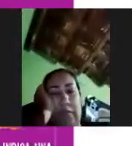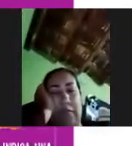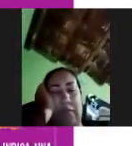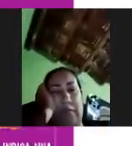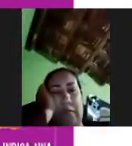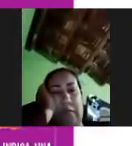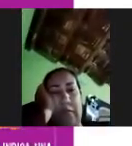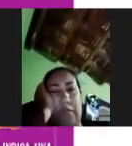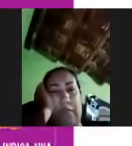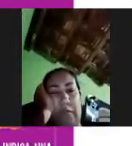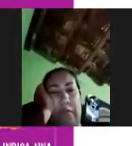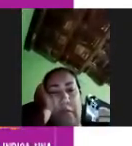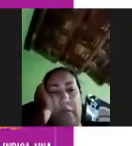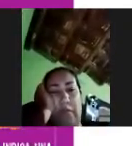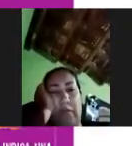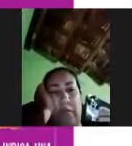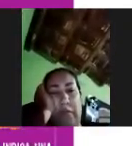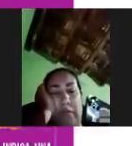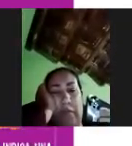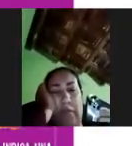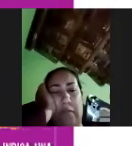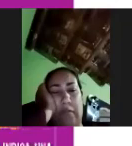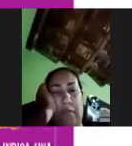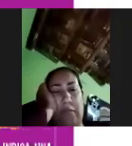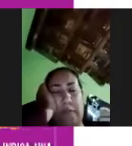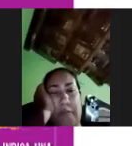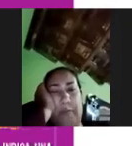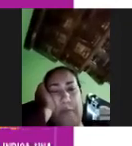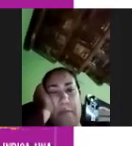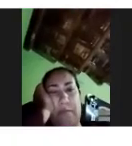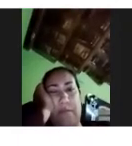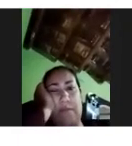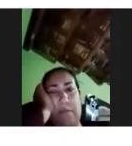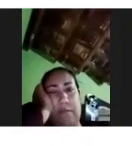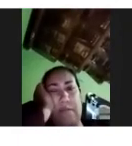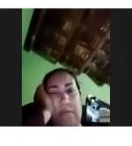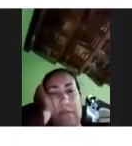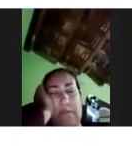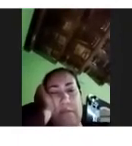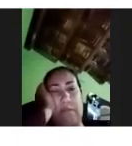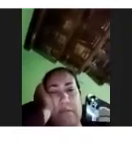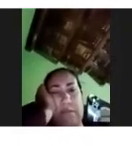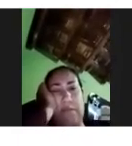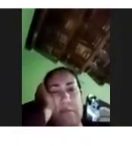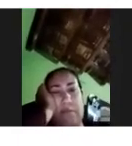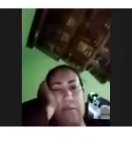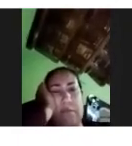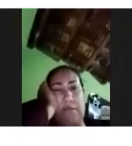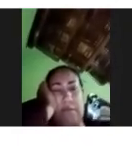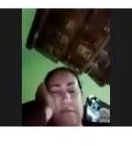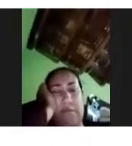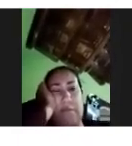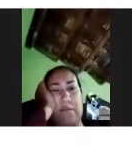no pueden adaptarse a algún cambio en la vida y pueden también tomar una mala decisión. Entonces, ¿qué